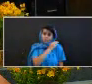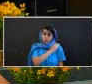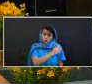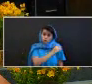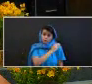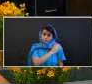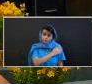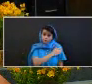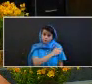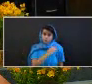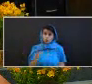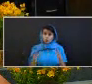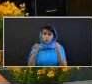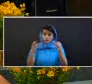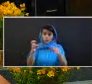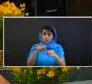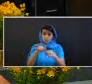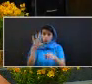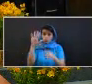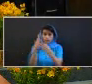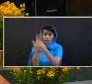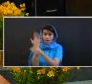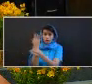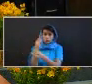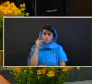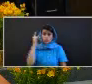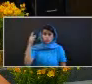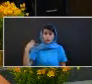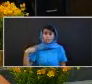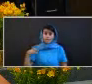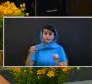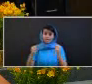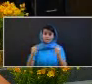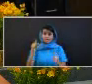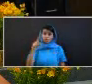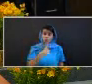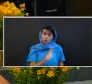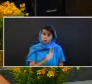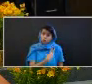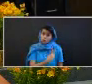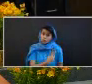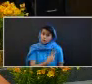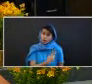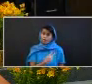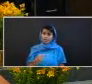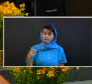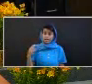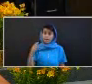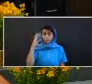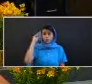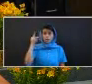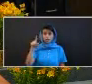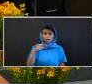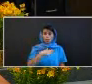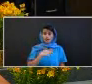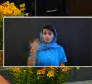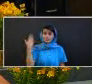Nos encomendamos en tus manos, Señor, para hacer tu voluntad y porque tú has sido